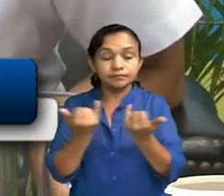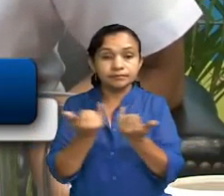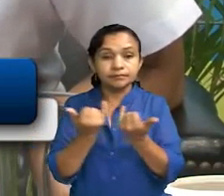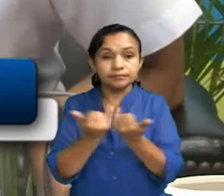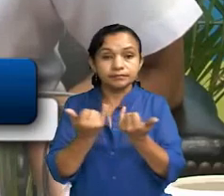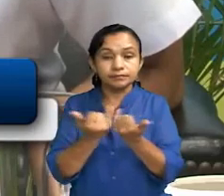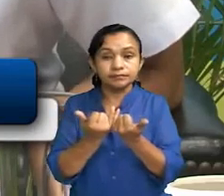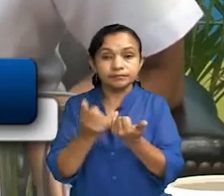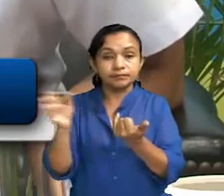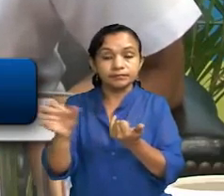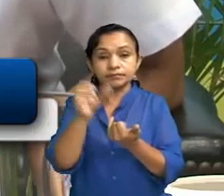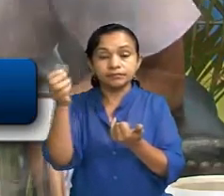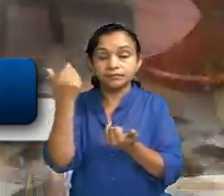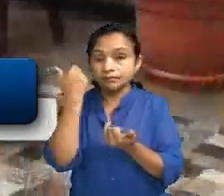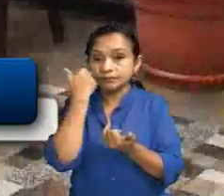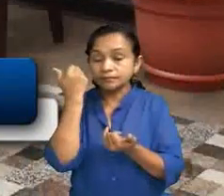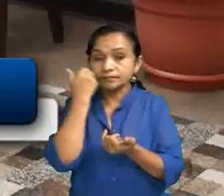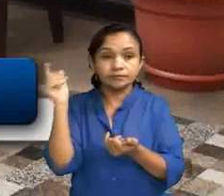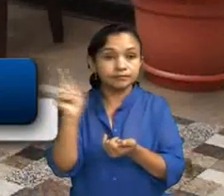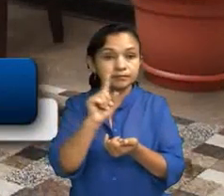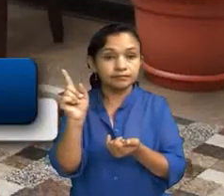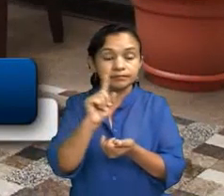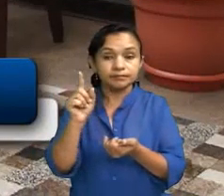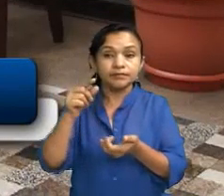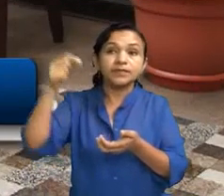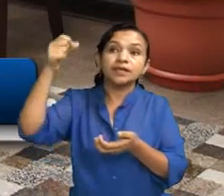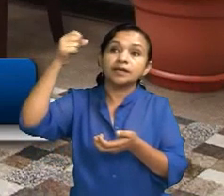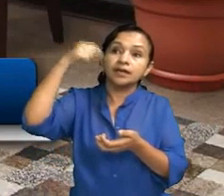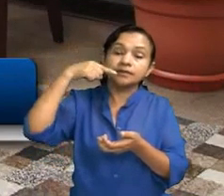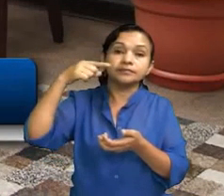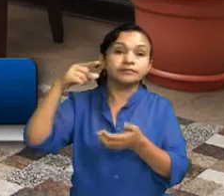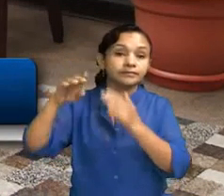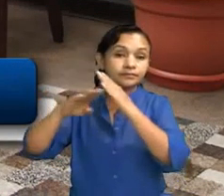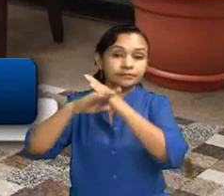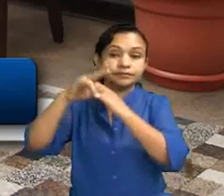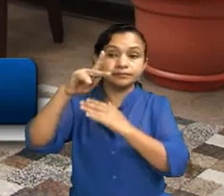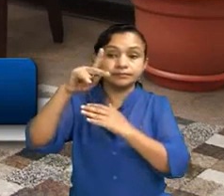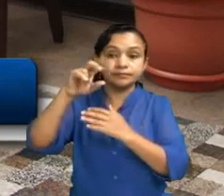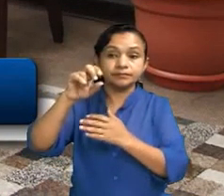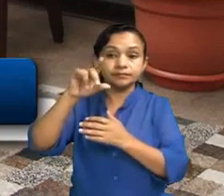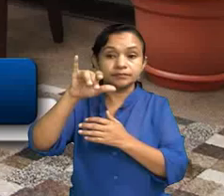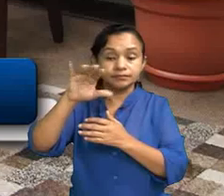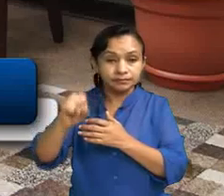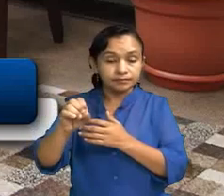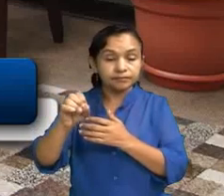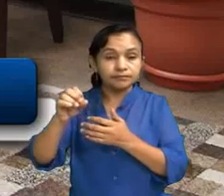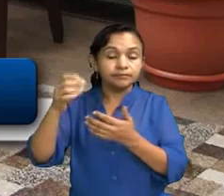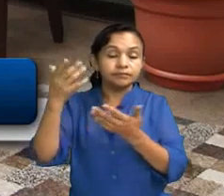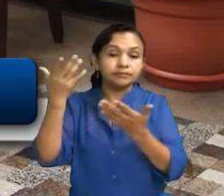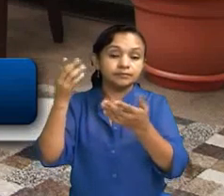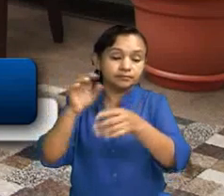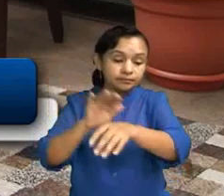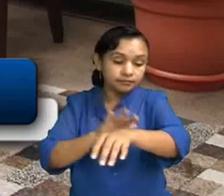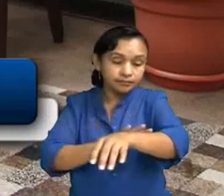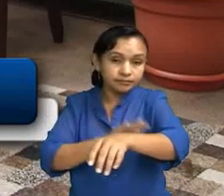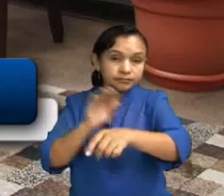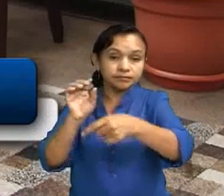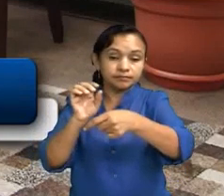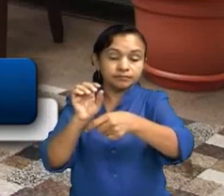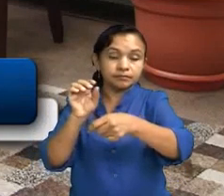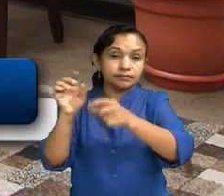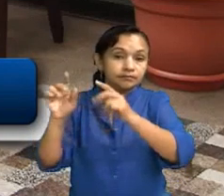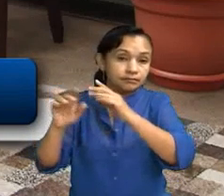padecer ningún otro tipo de enfermedad, porque no solo vacunamos contra polio, también vacunamos contra el sarampión, vacunamos contra